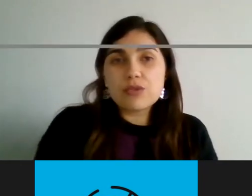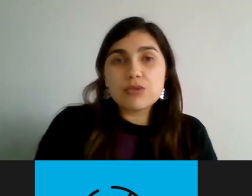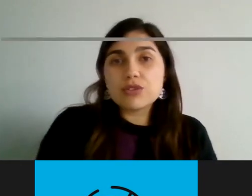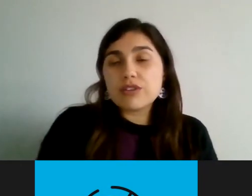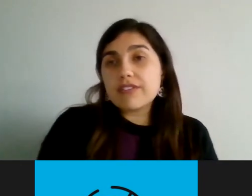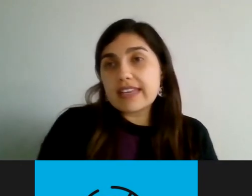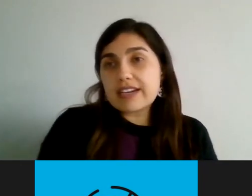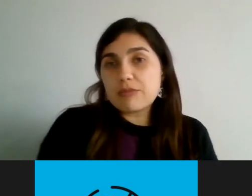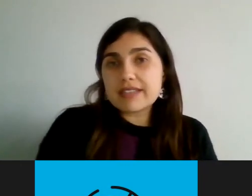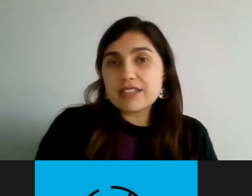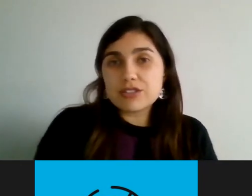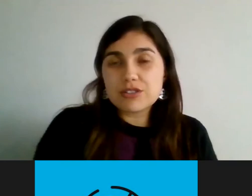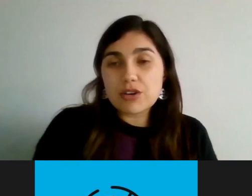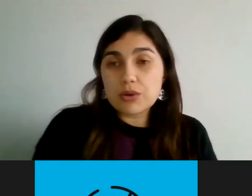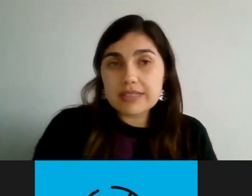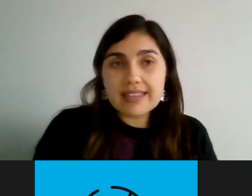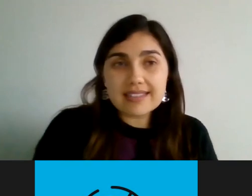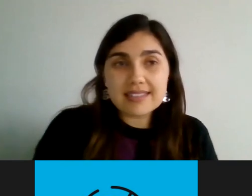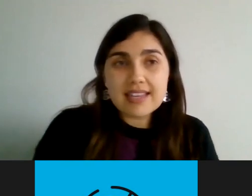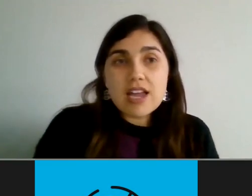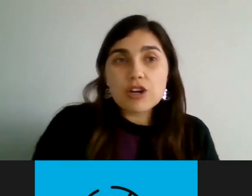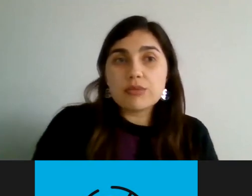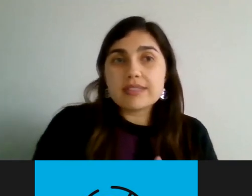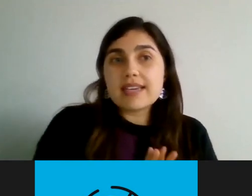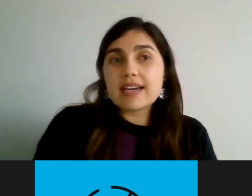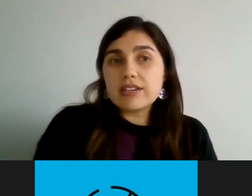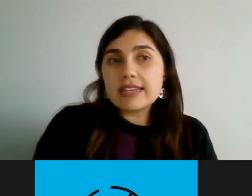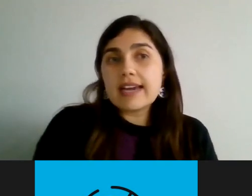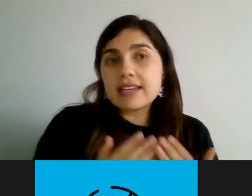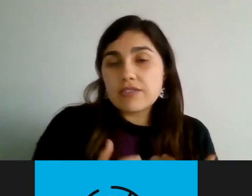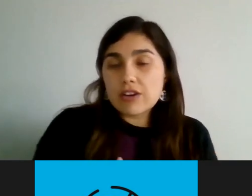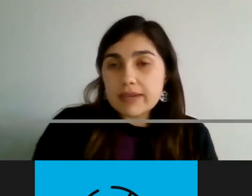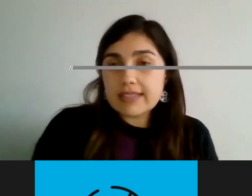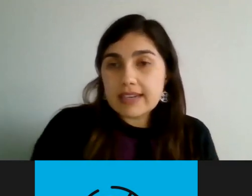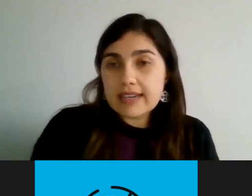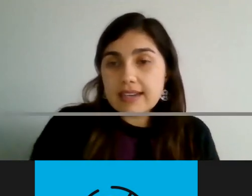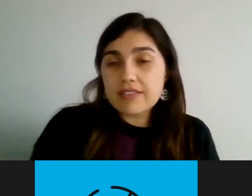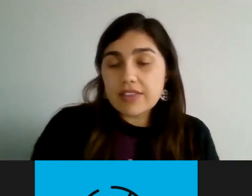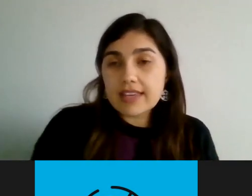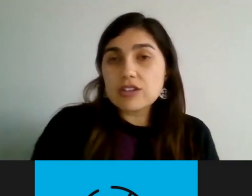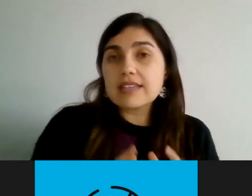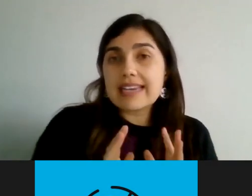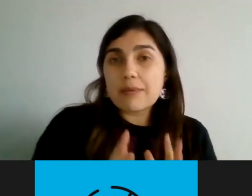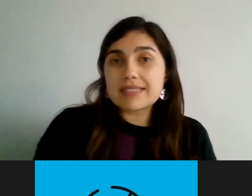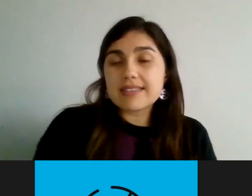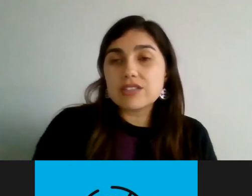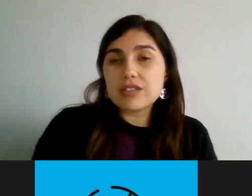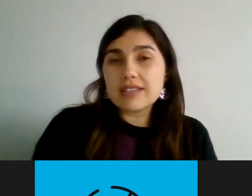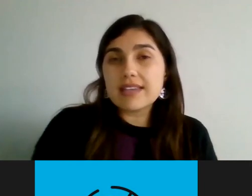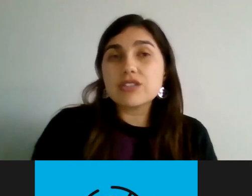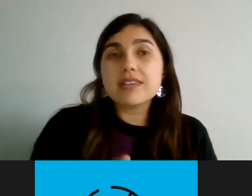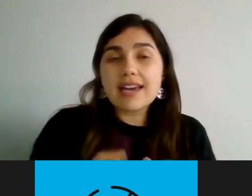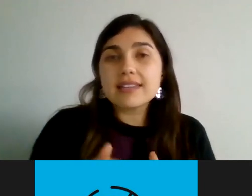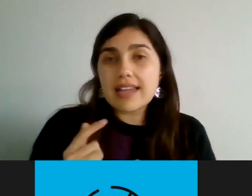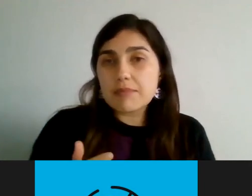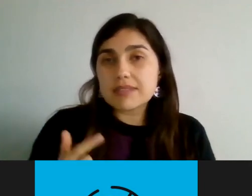realmente fue un gusto volver a compartir con todos ustedes. Como decía Carolina, ella nos va a compartir el video y las presentaciones.